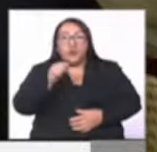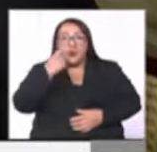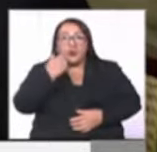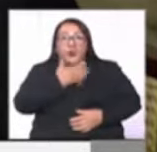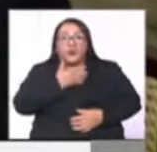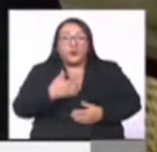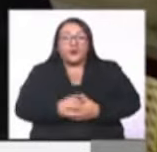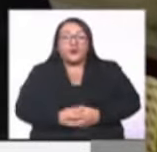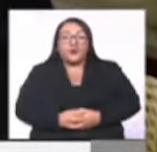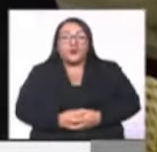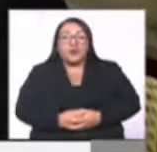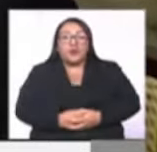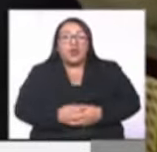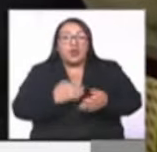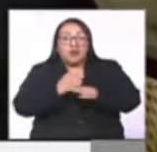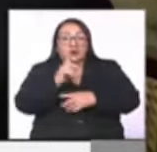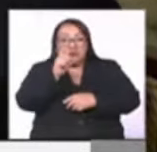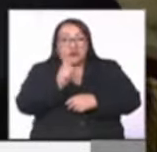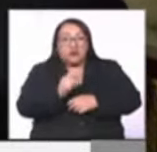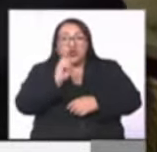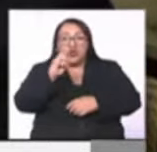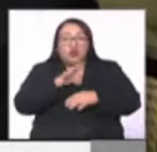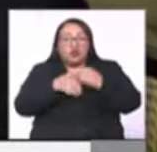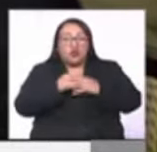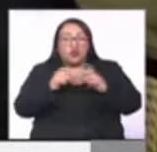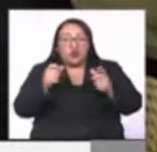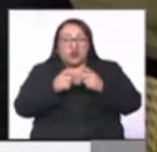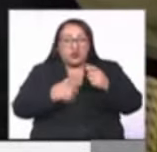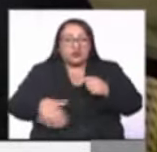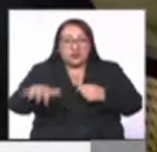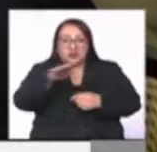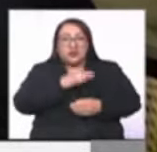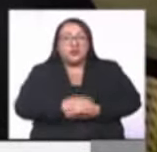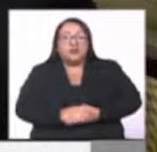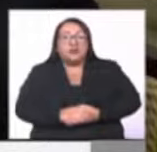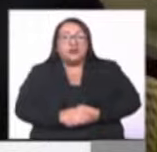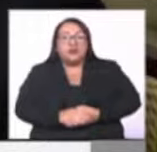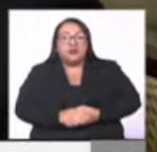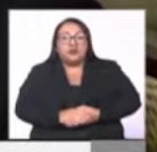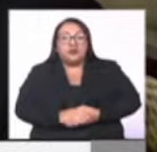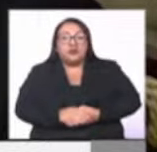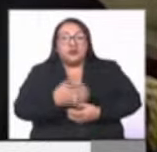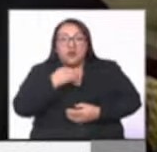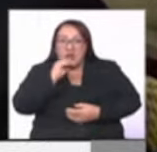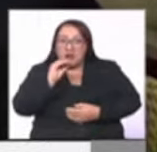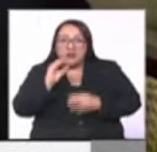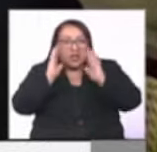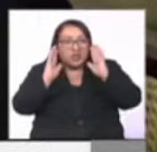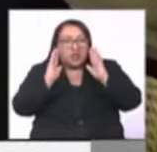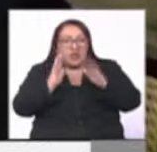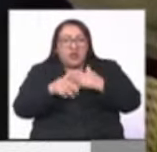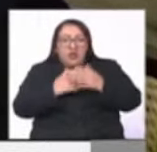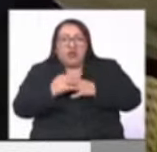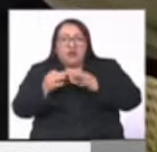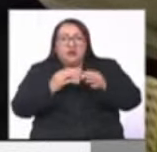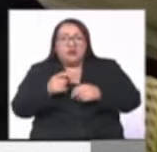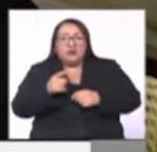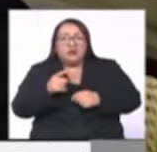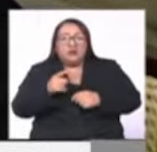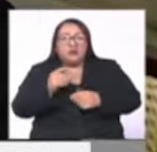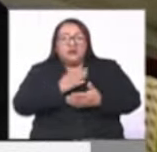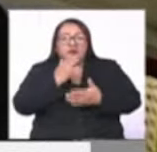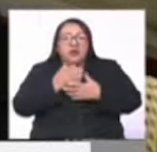presidente y a través suyo me refiero a todos los congresistas de la República Quiero llamar la atención de lo que ha señalado la